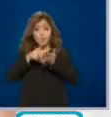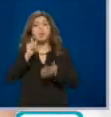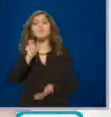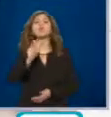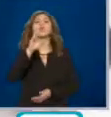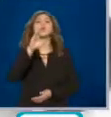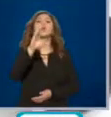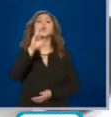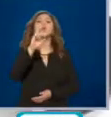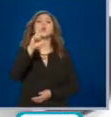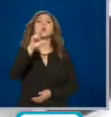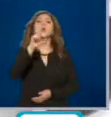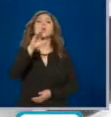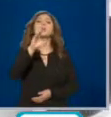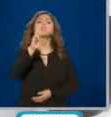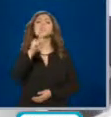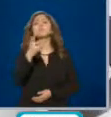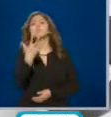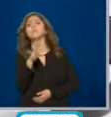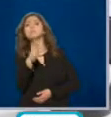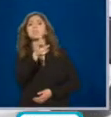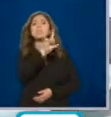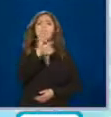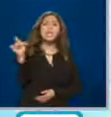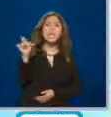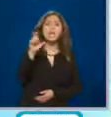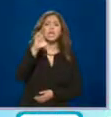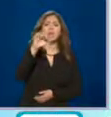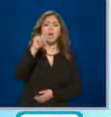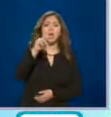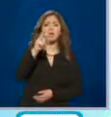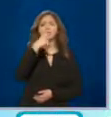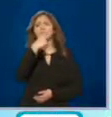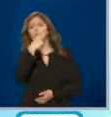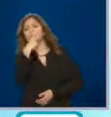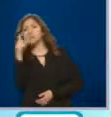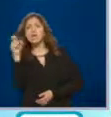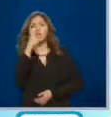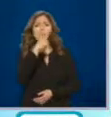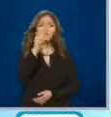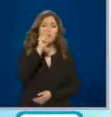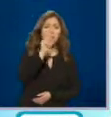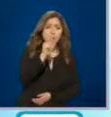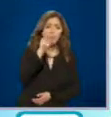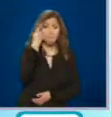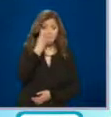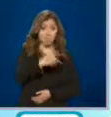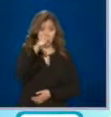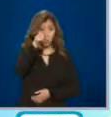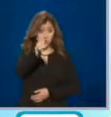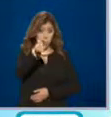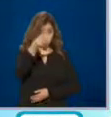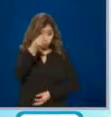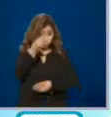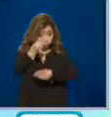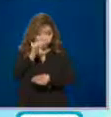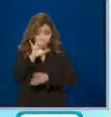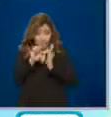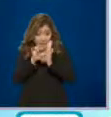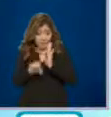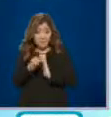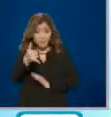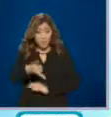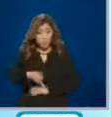colación aceptable podría ser alrededor de 100 calorías, 120. Sin embargo, si tú te comes una bebida